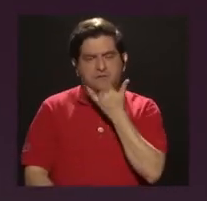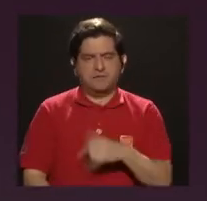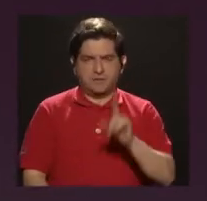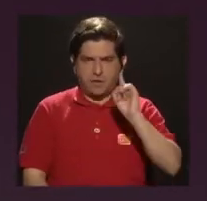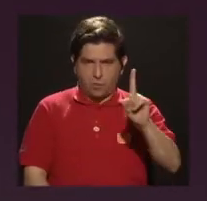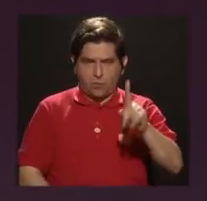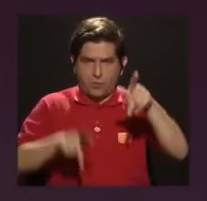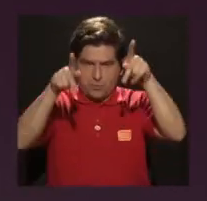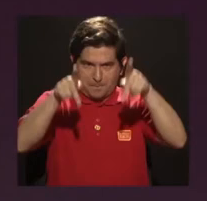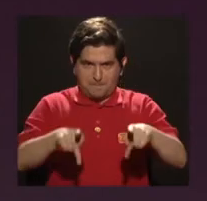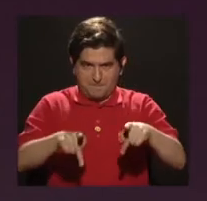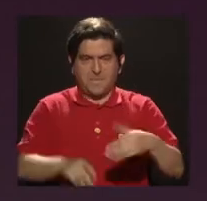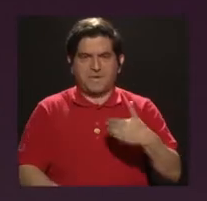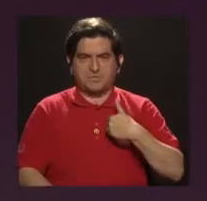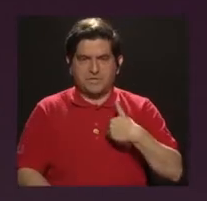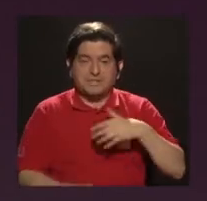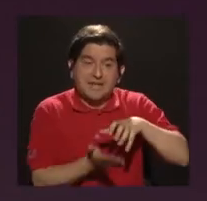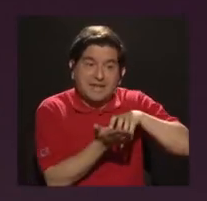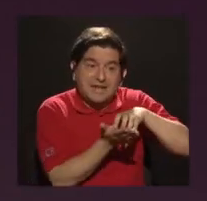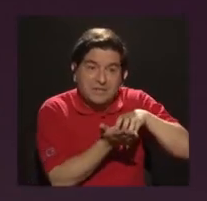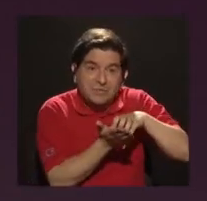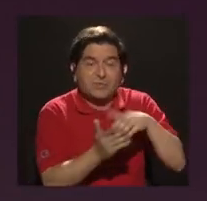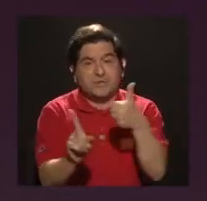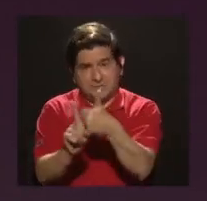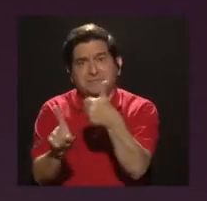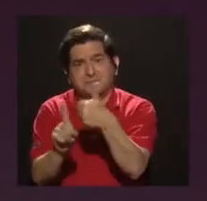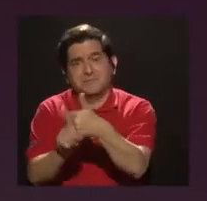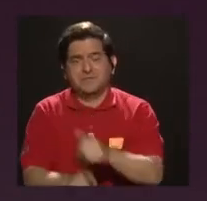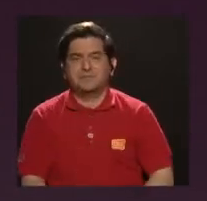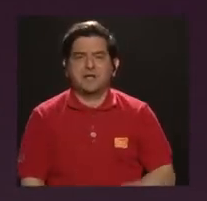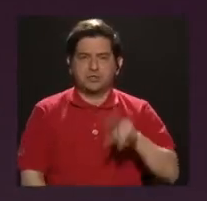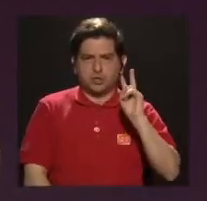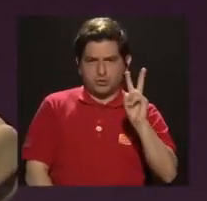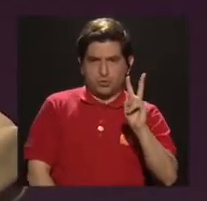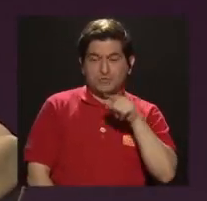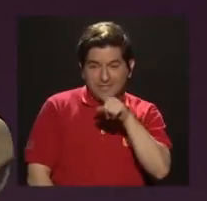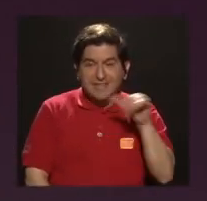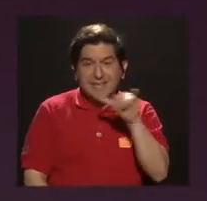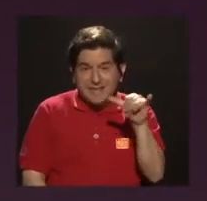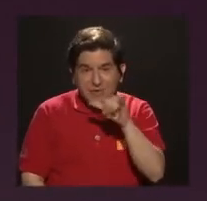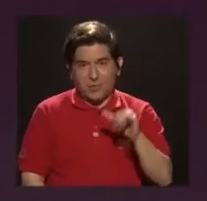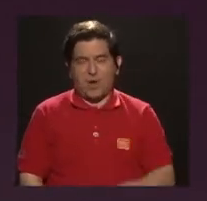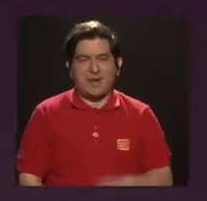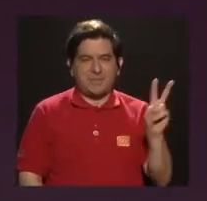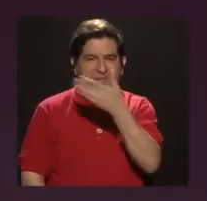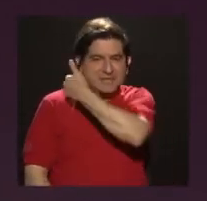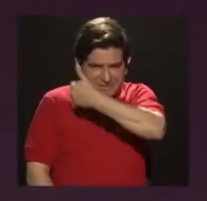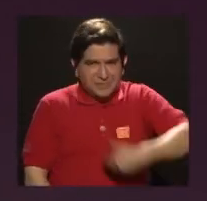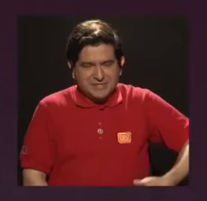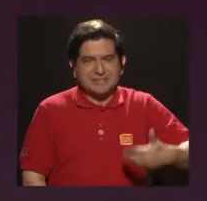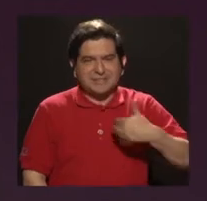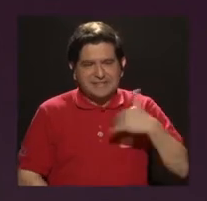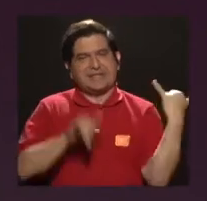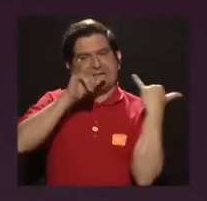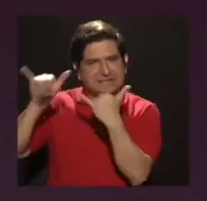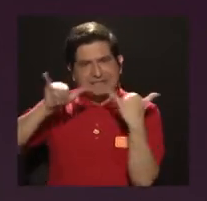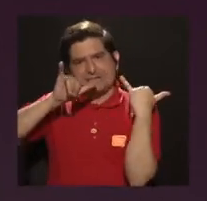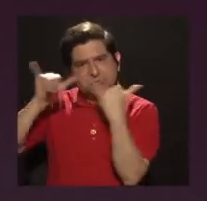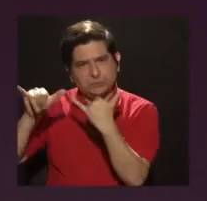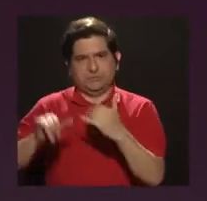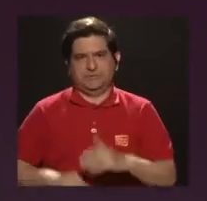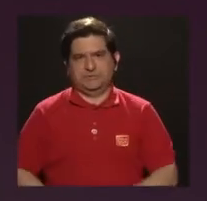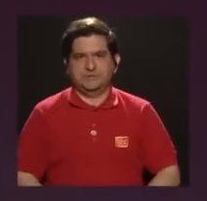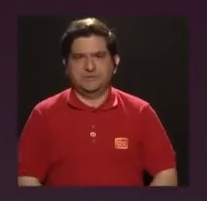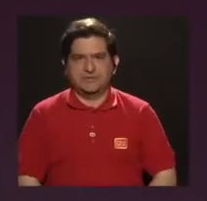llevar a personas que tienen cuestionamientos propios 2 cuando él también el vicepresidente también tiene denuncias